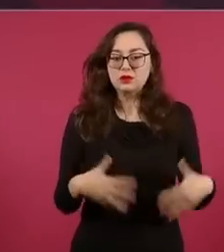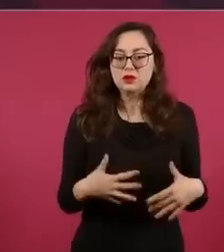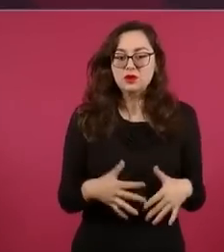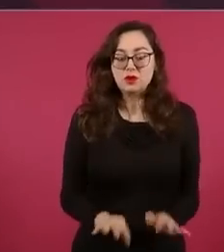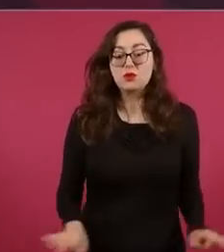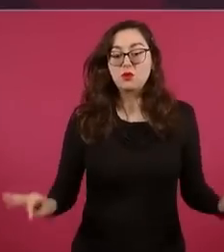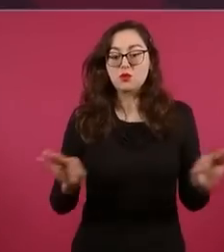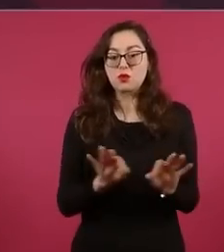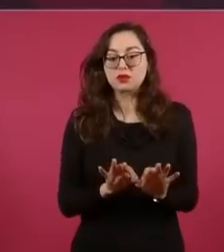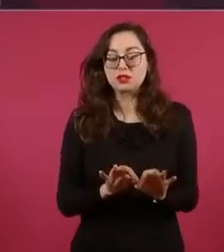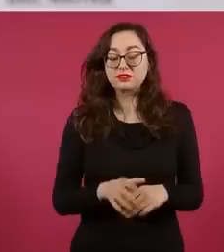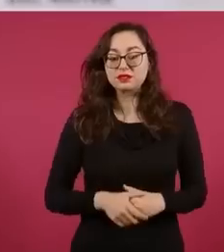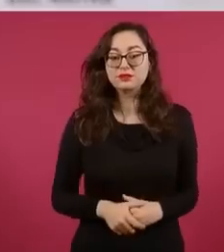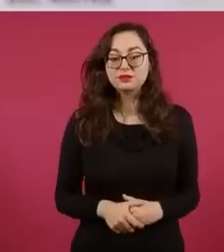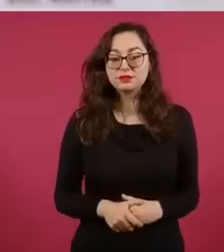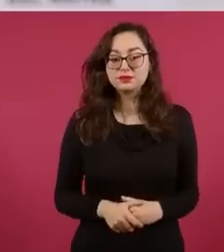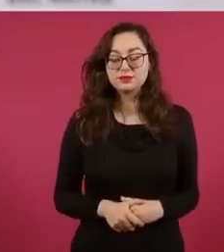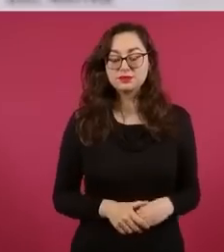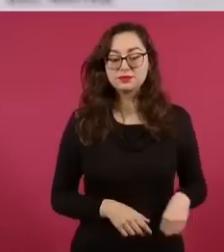Bueno,